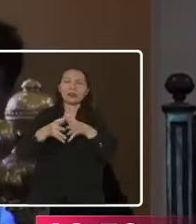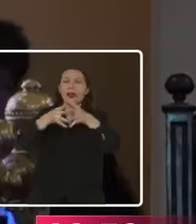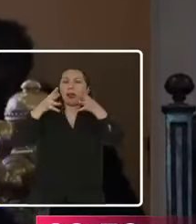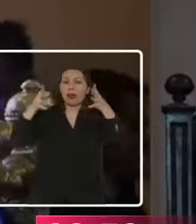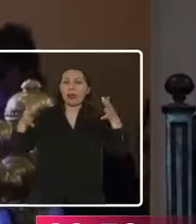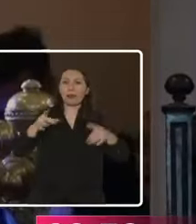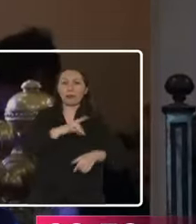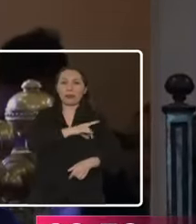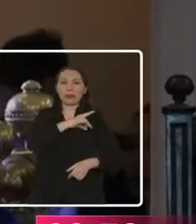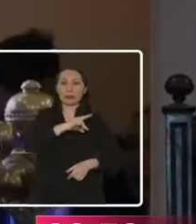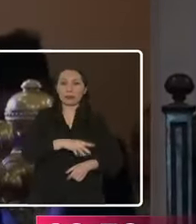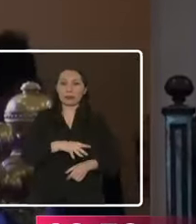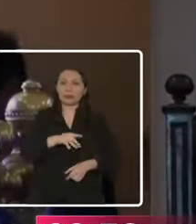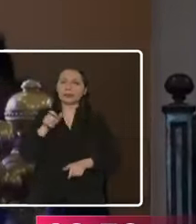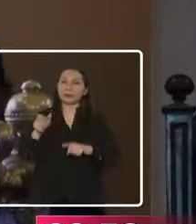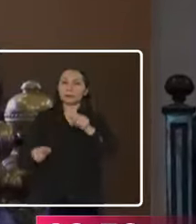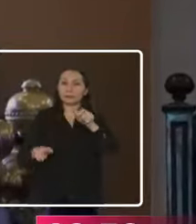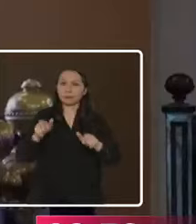grande de Chile.